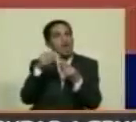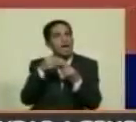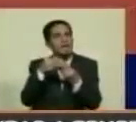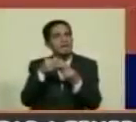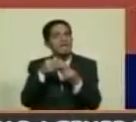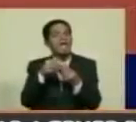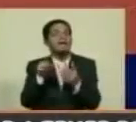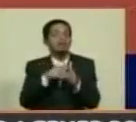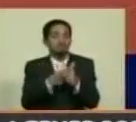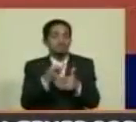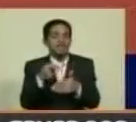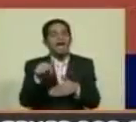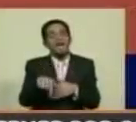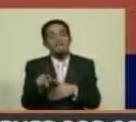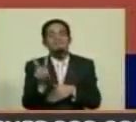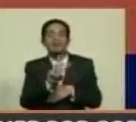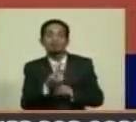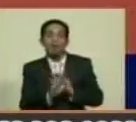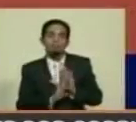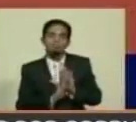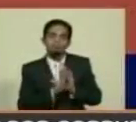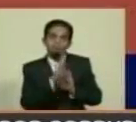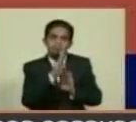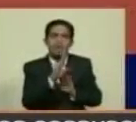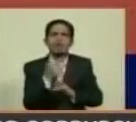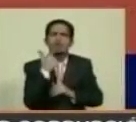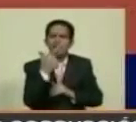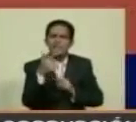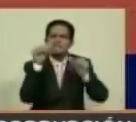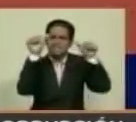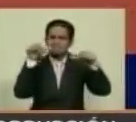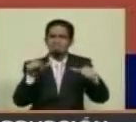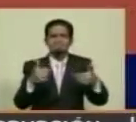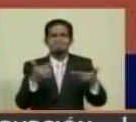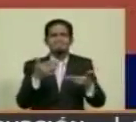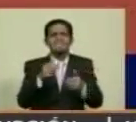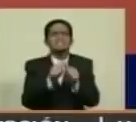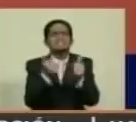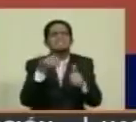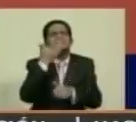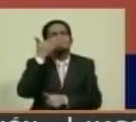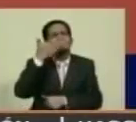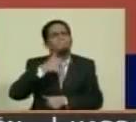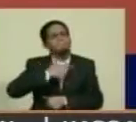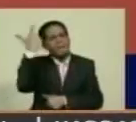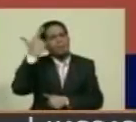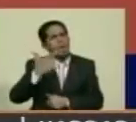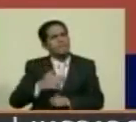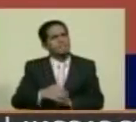colombiana mejoró en tal o en cuáles rubros. Lo dicen, son demasiado descarados.